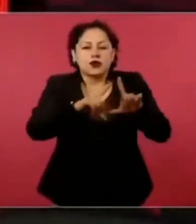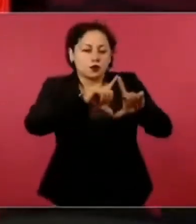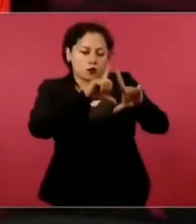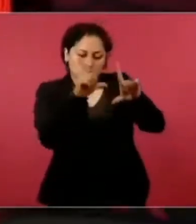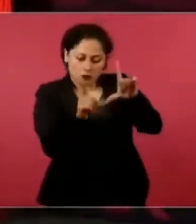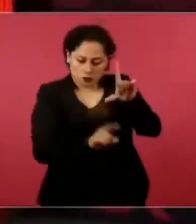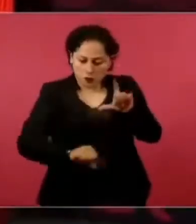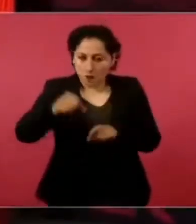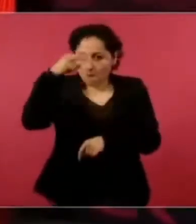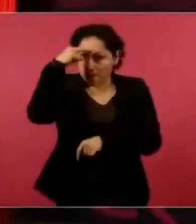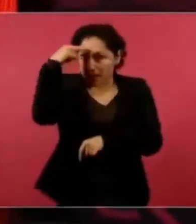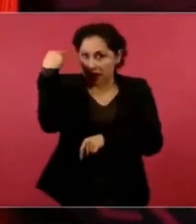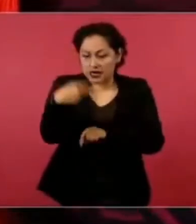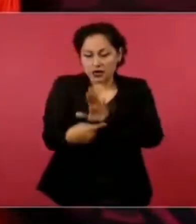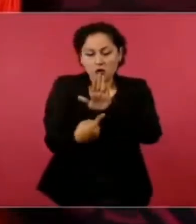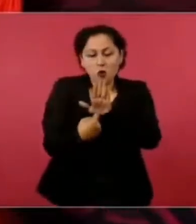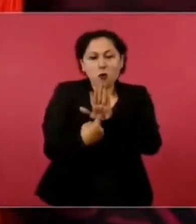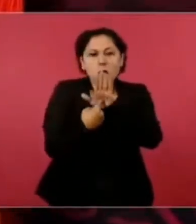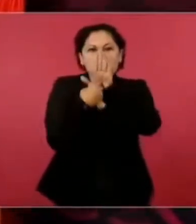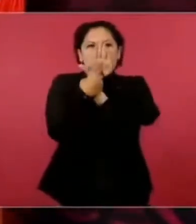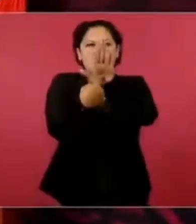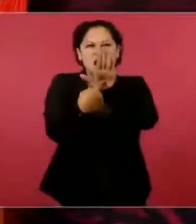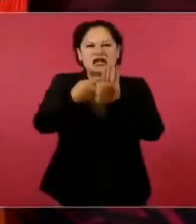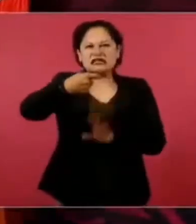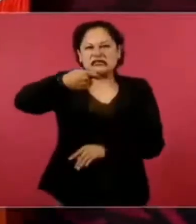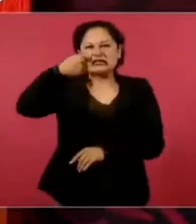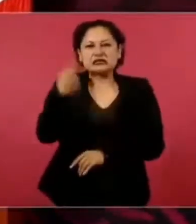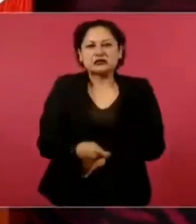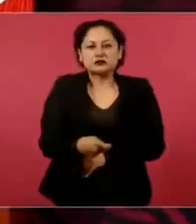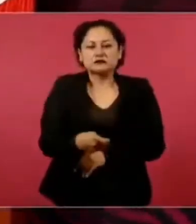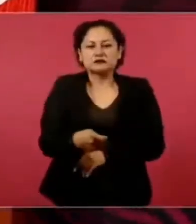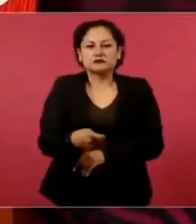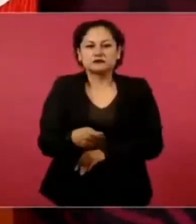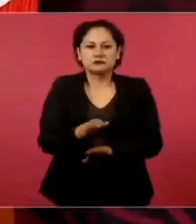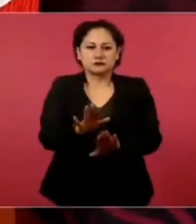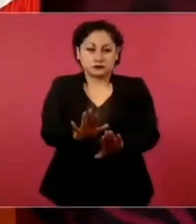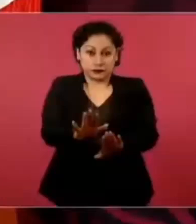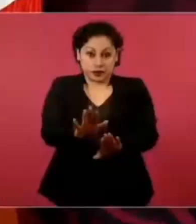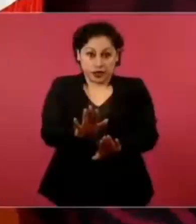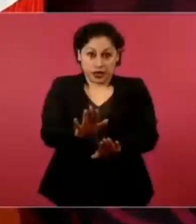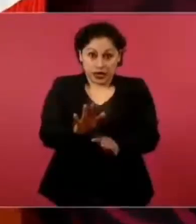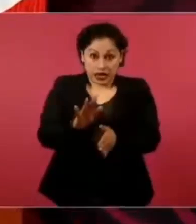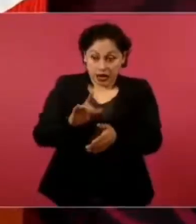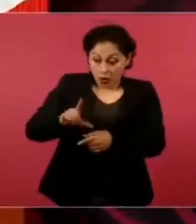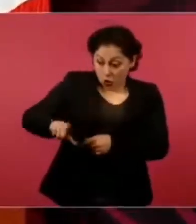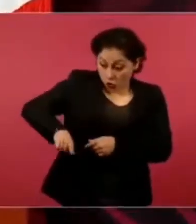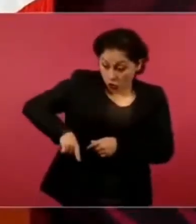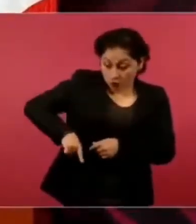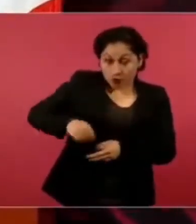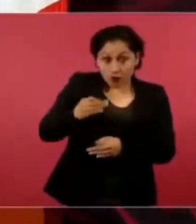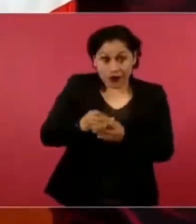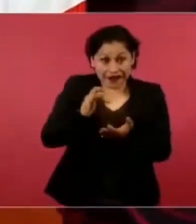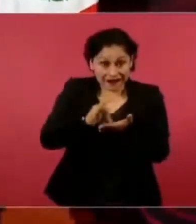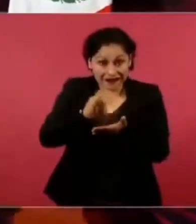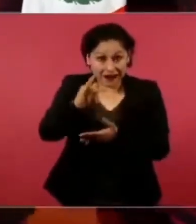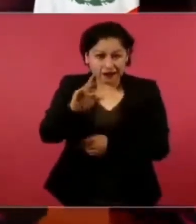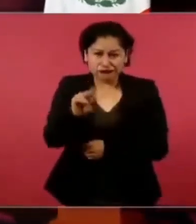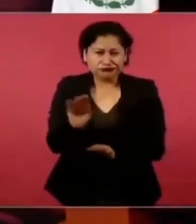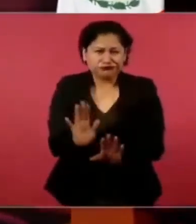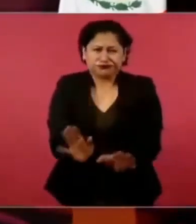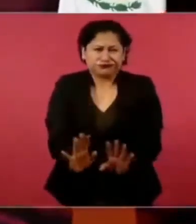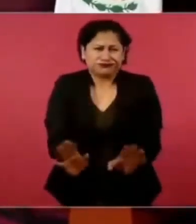por este gobierno, no por este momento, sino lo que es México por su